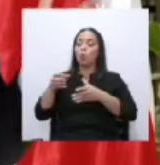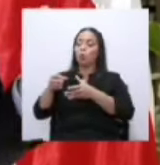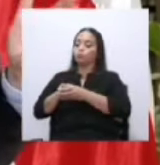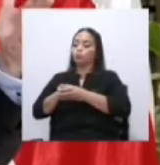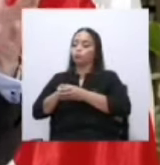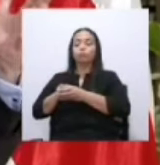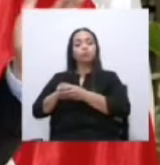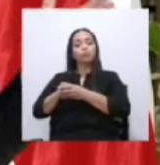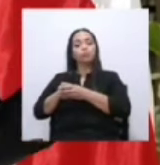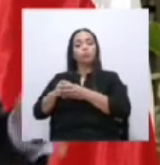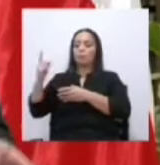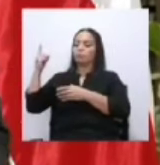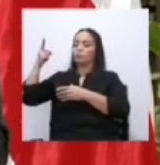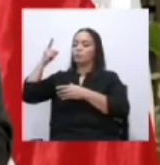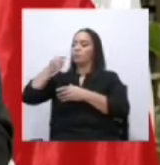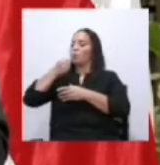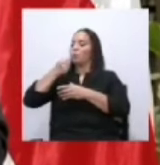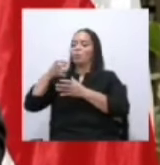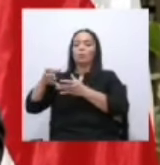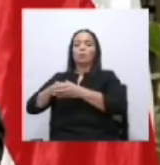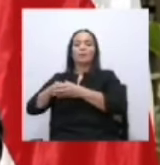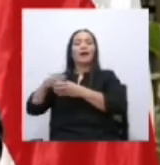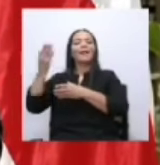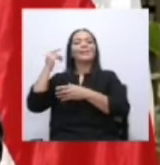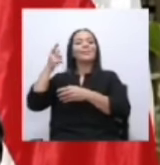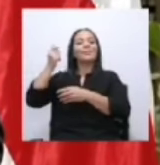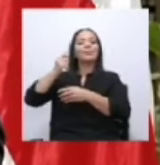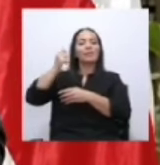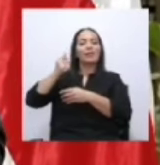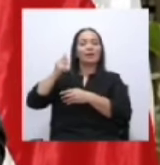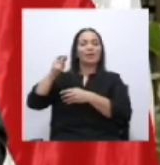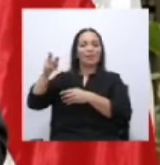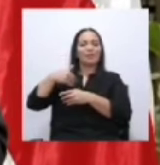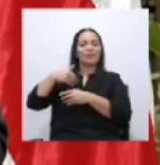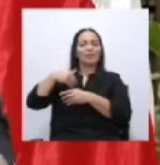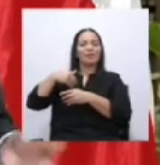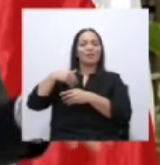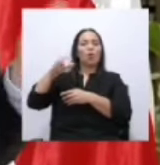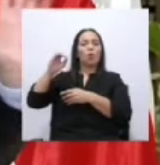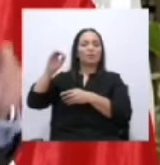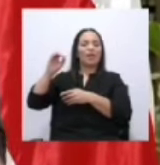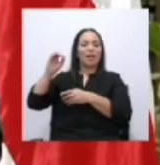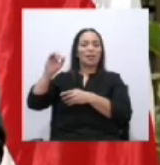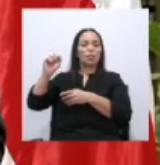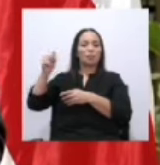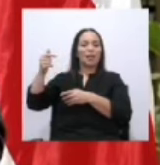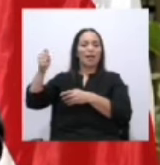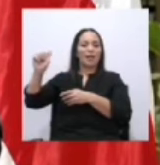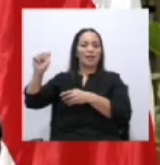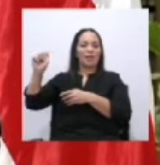dictadura de los medios, como decía el pensionado Aguilar Bulgarelli, o como decía el